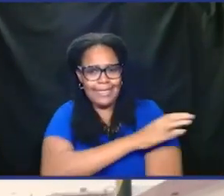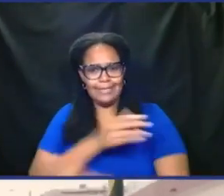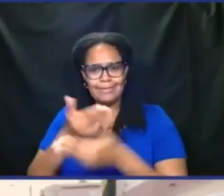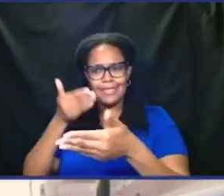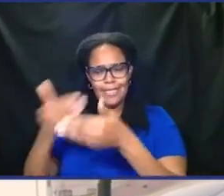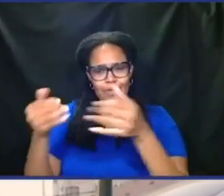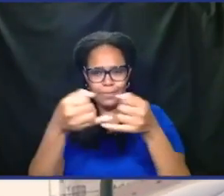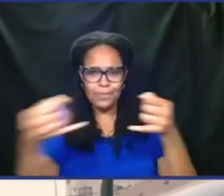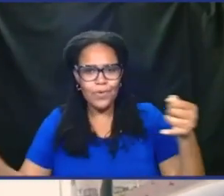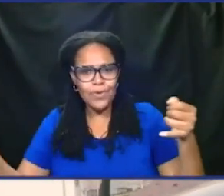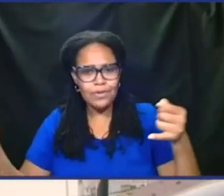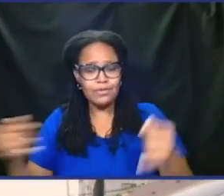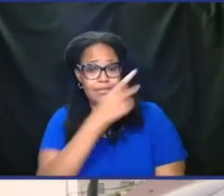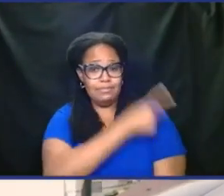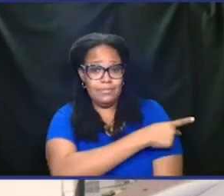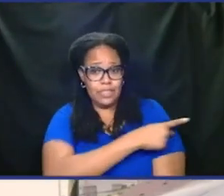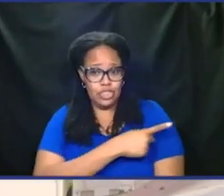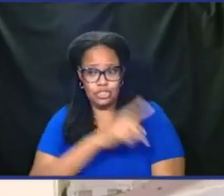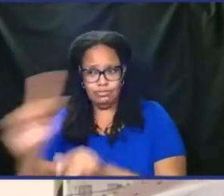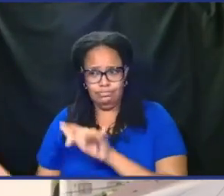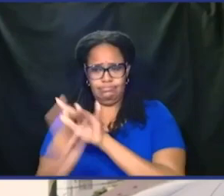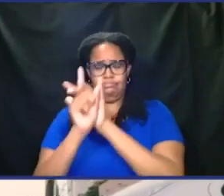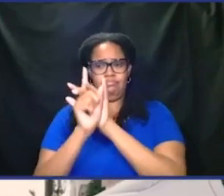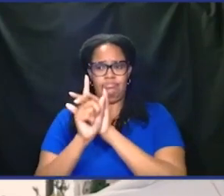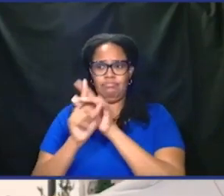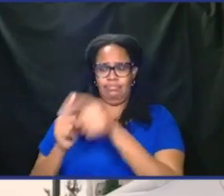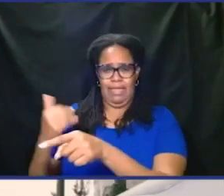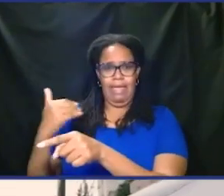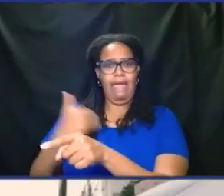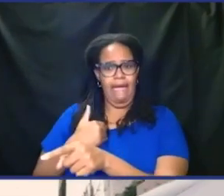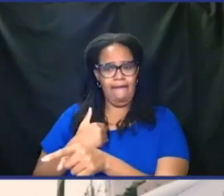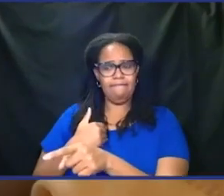Patients come to the clinics with conditions that have gone untreated.